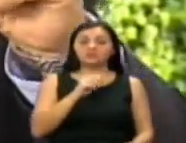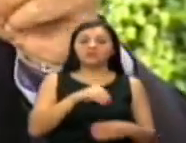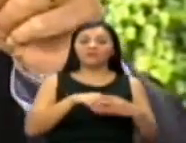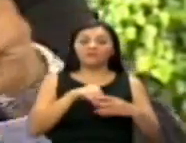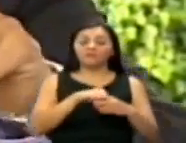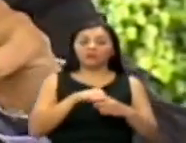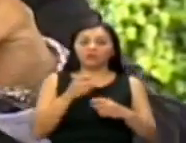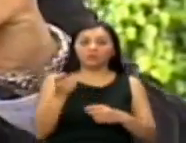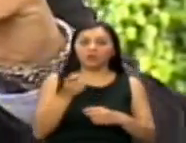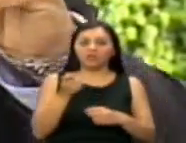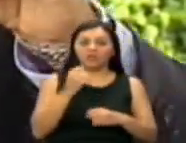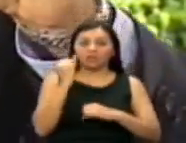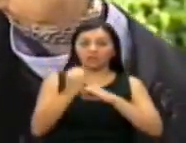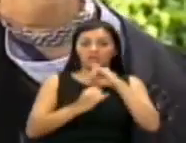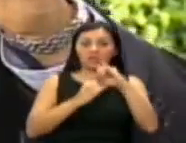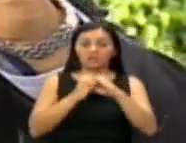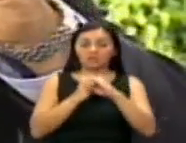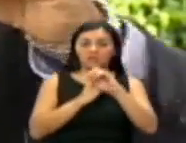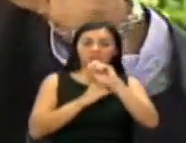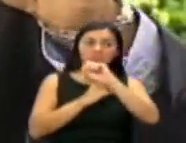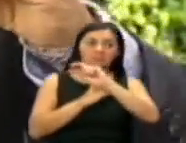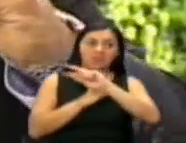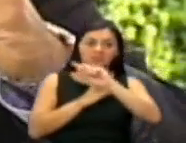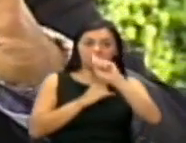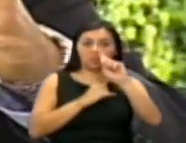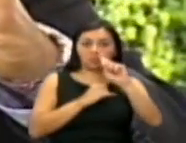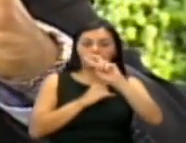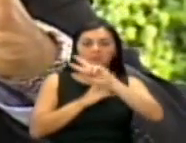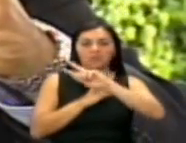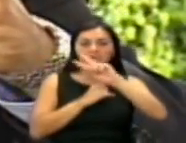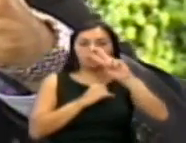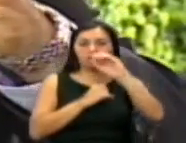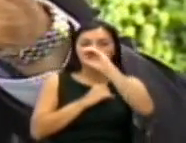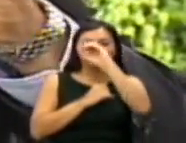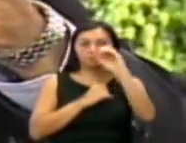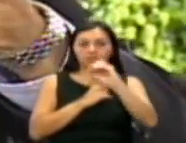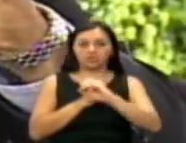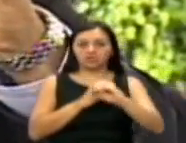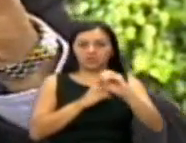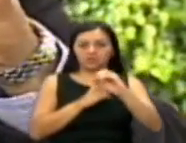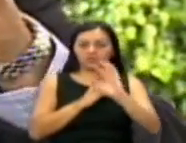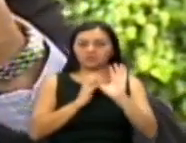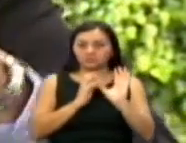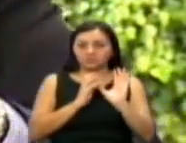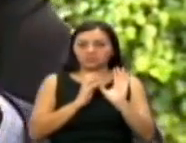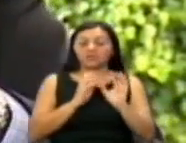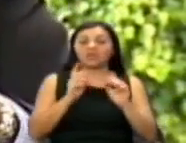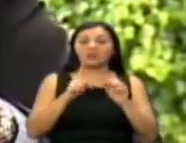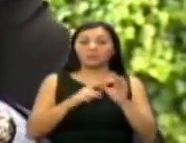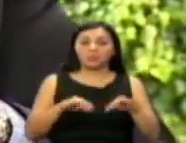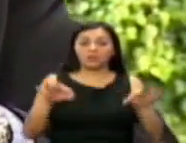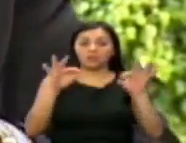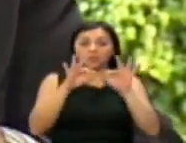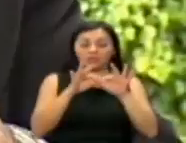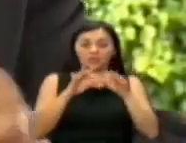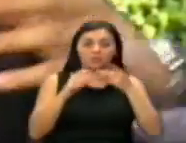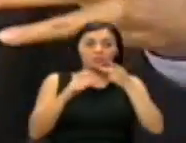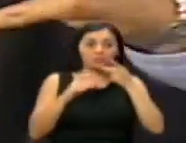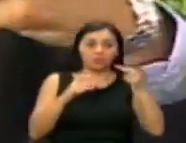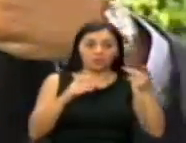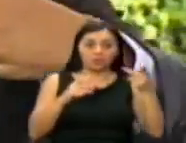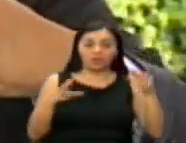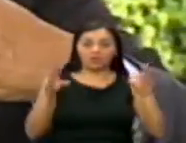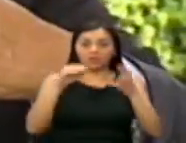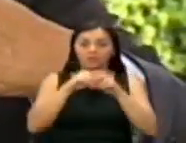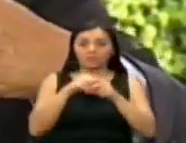deuda es de 21 o 22%, porque hay deuda al interior del sector público. Lo importante es la deuda del sector público con sector privado y con el exterior,